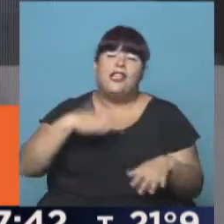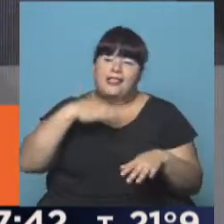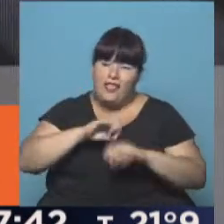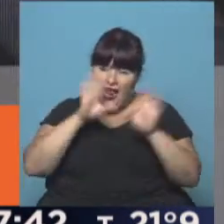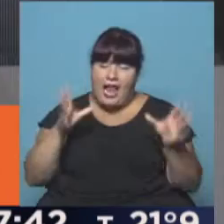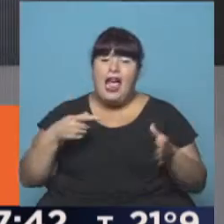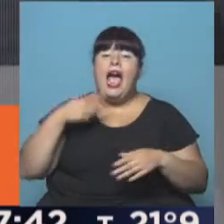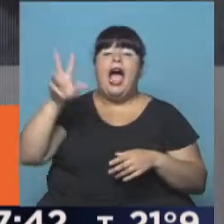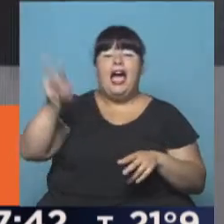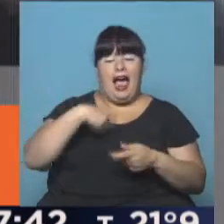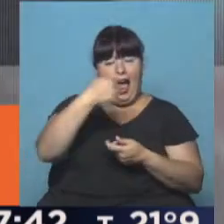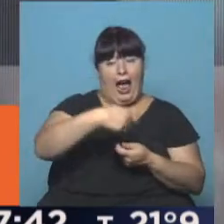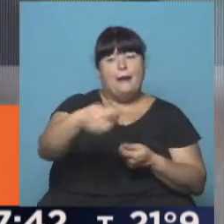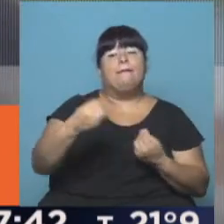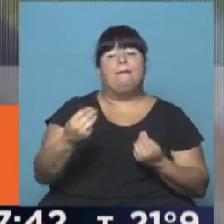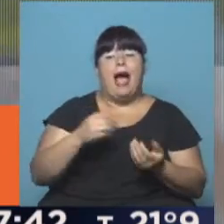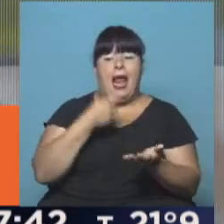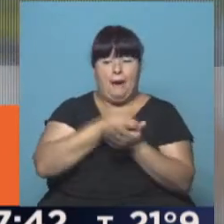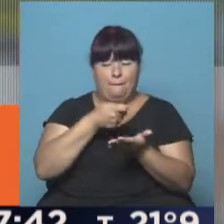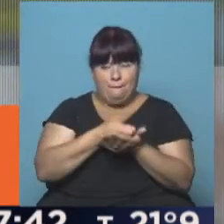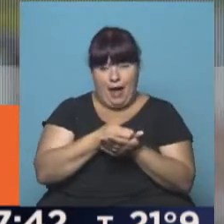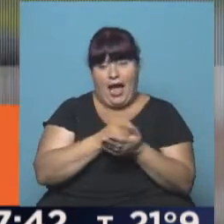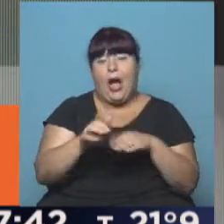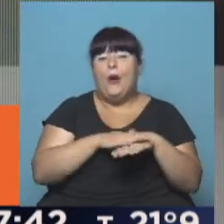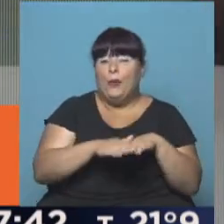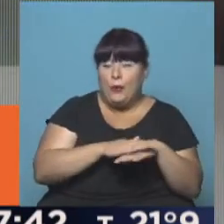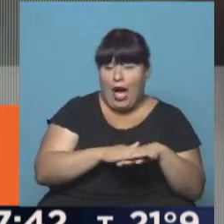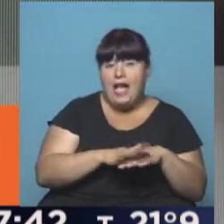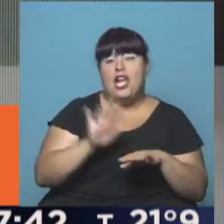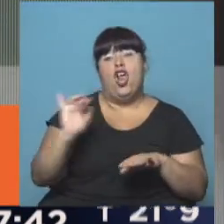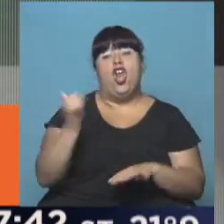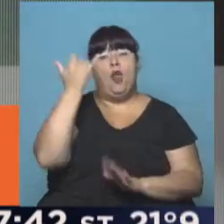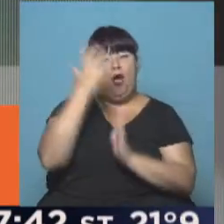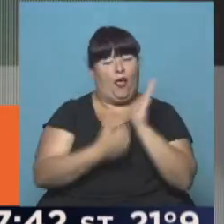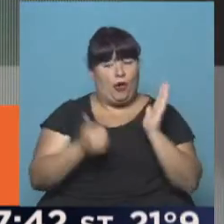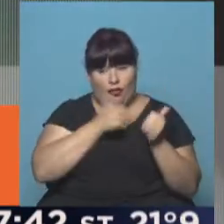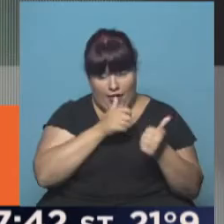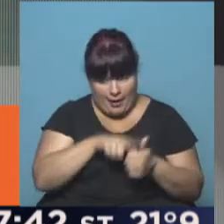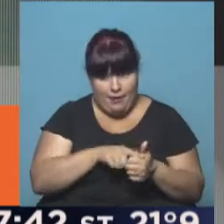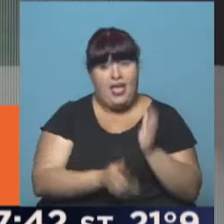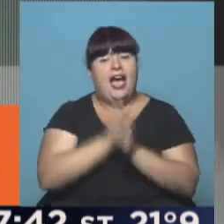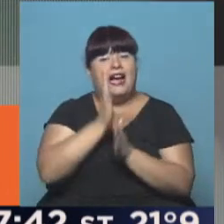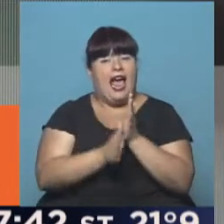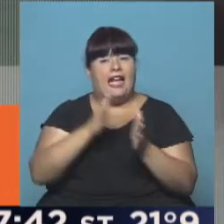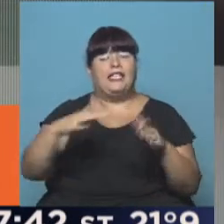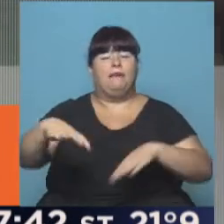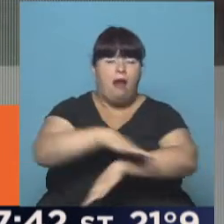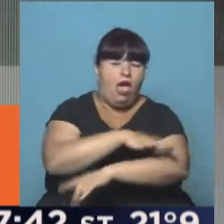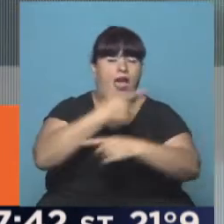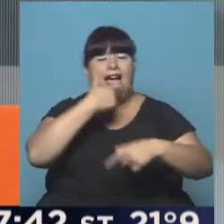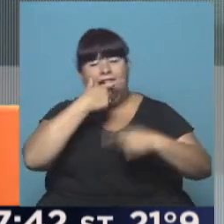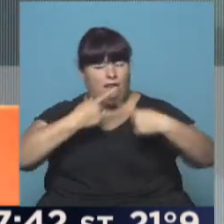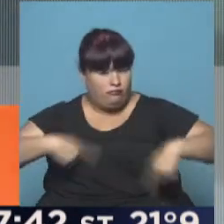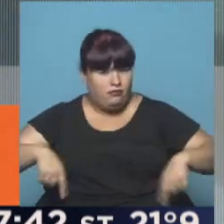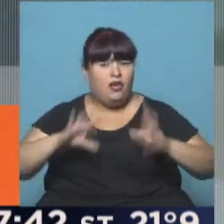que el aporte va para sostener un sistema básico en el cual están los mejores descuentos de medicamentos, la gratuidad en prótesis, la gratuidad